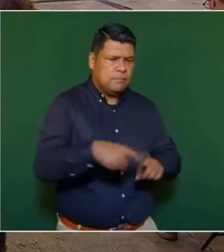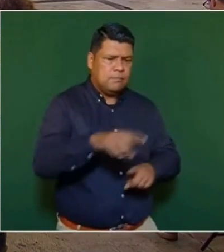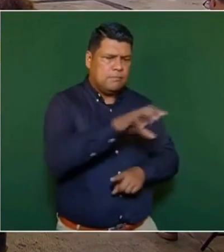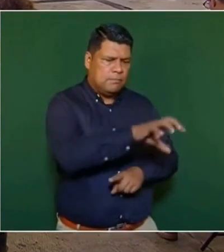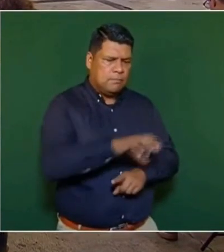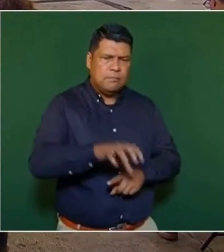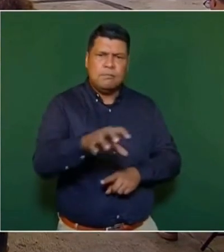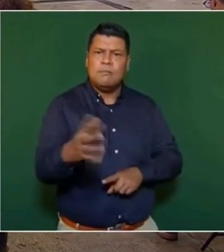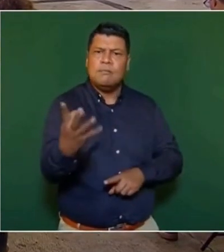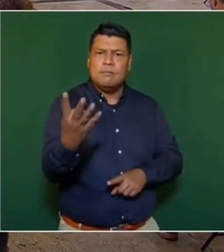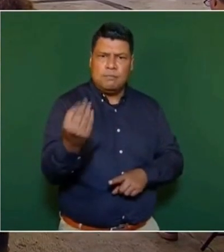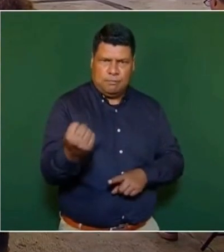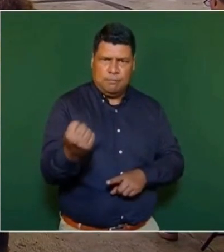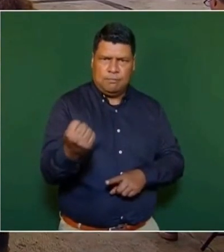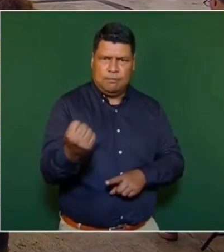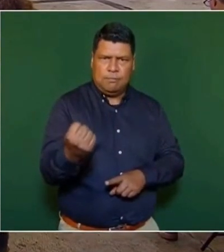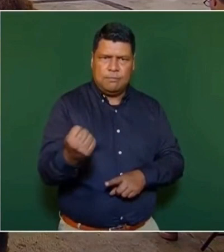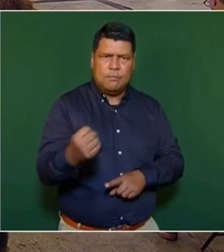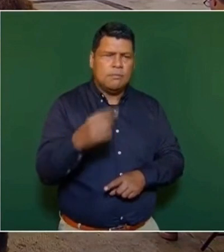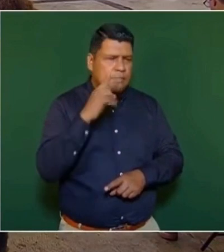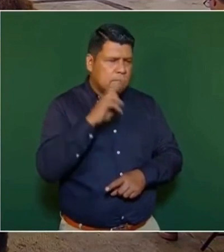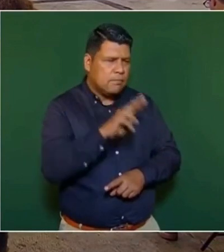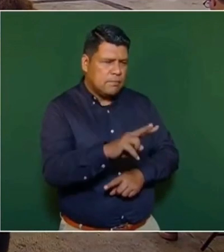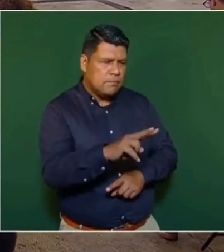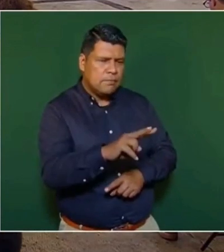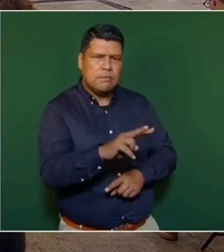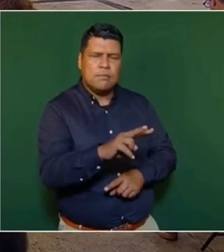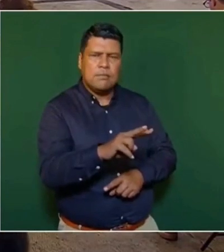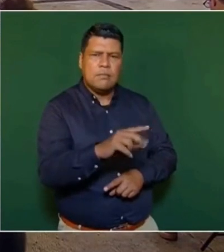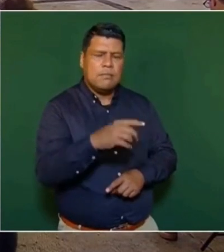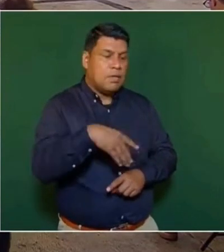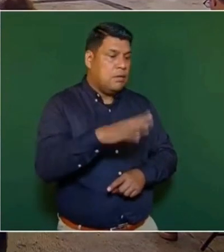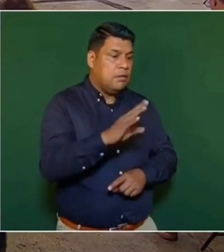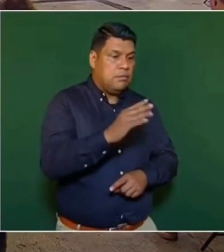ahí, y tienen en cada municipio